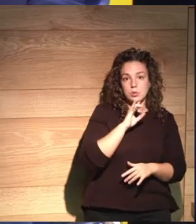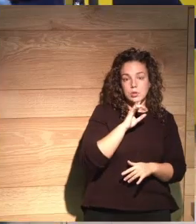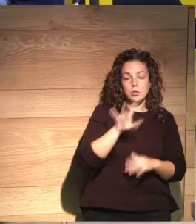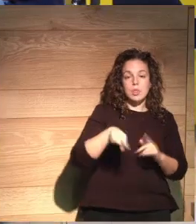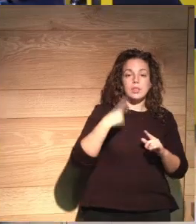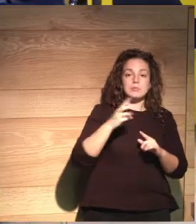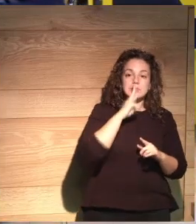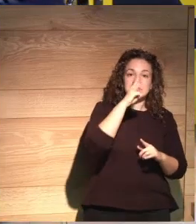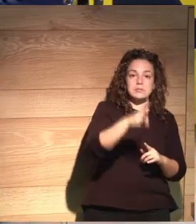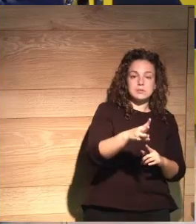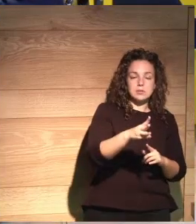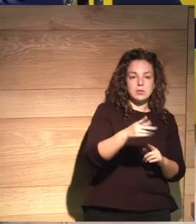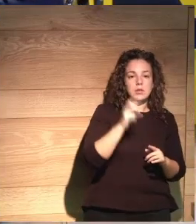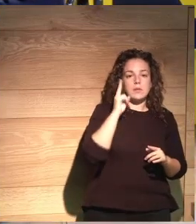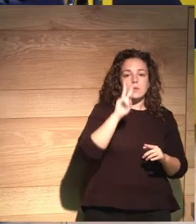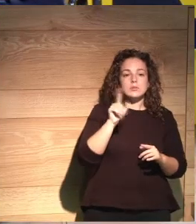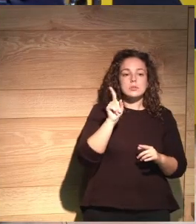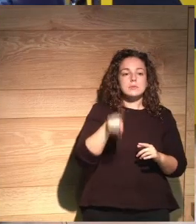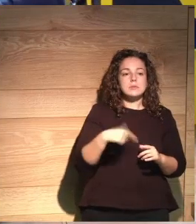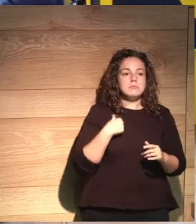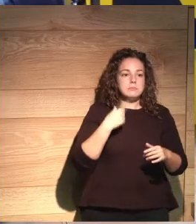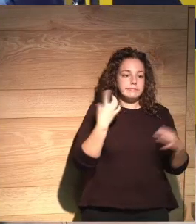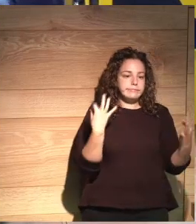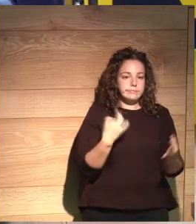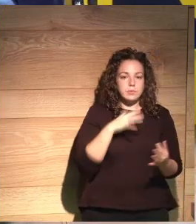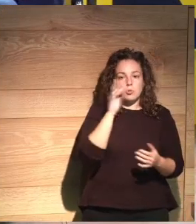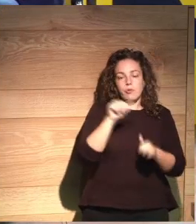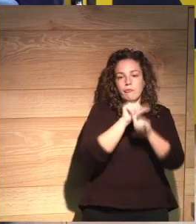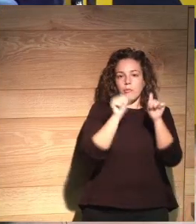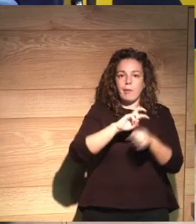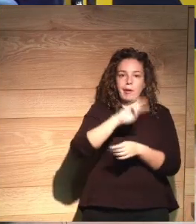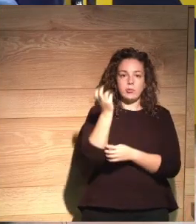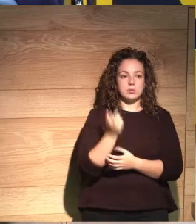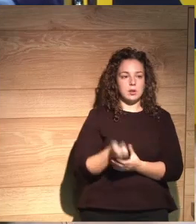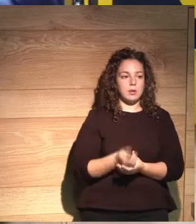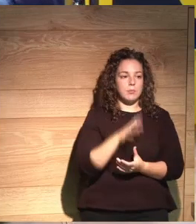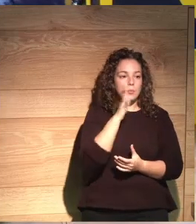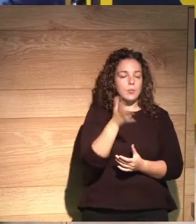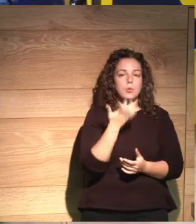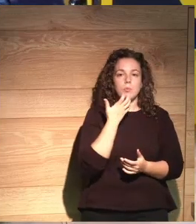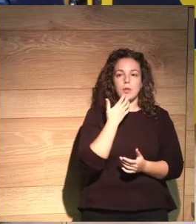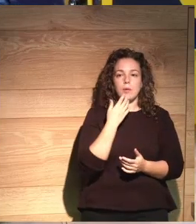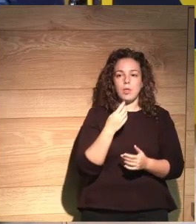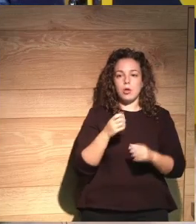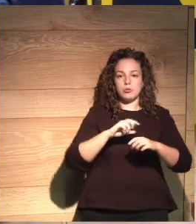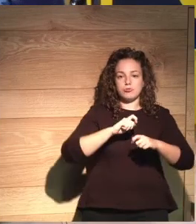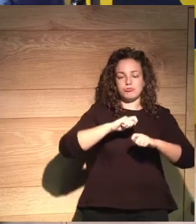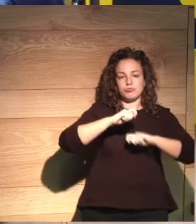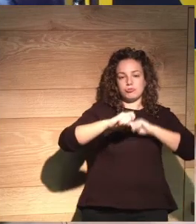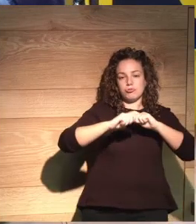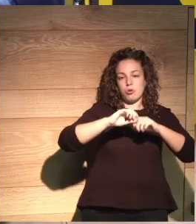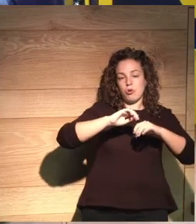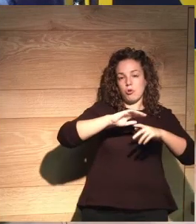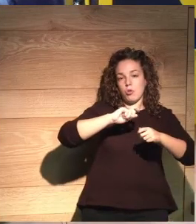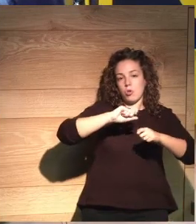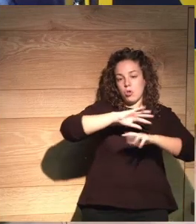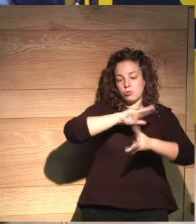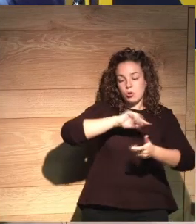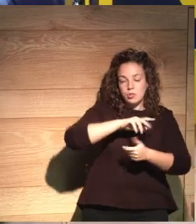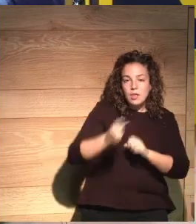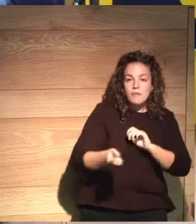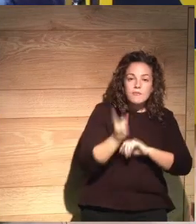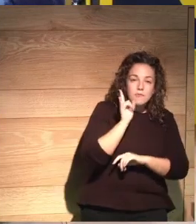tres años vemos también dar pero lo que se pasa de otra manera la pared en pared por ejemplo face news y cómo se pueden utilizar para que